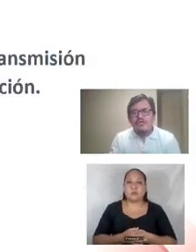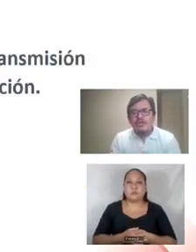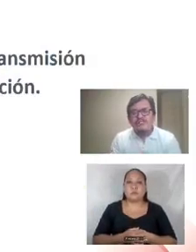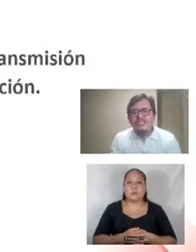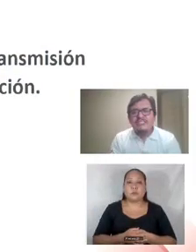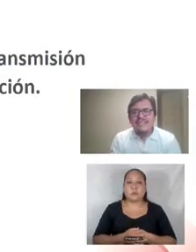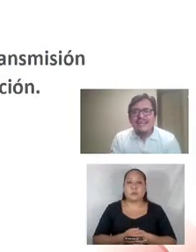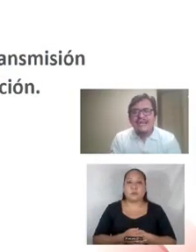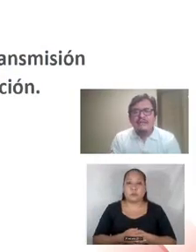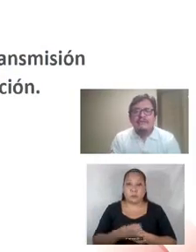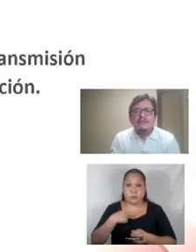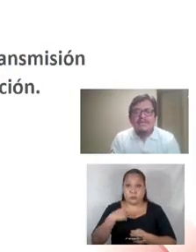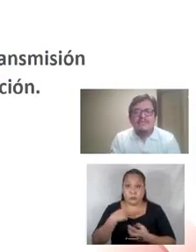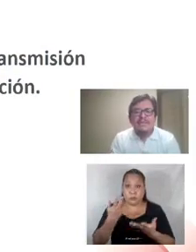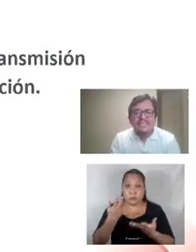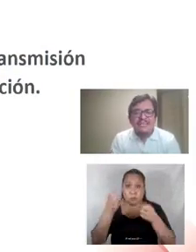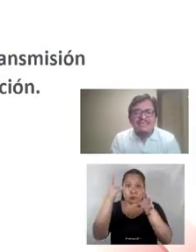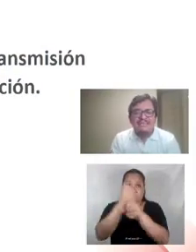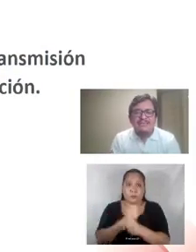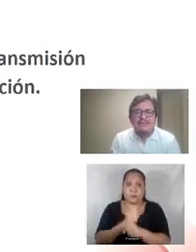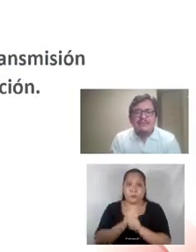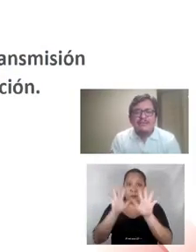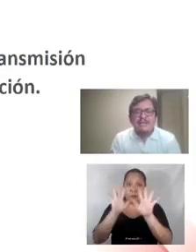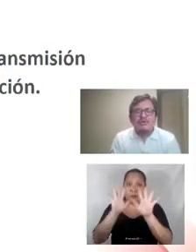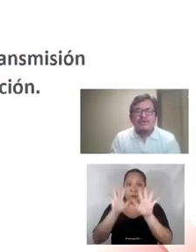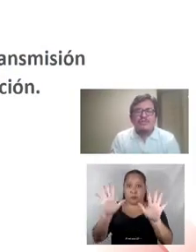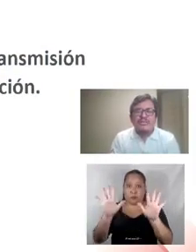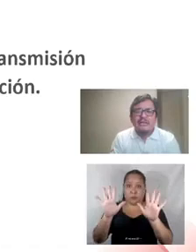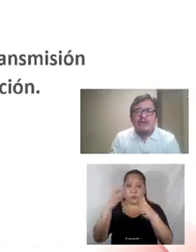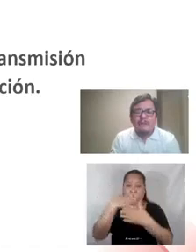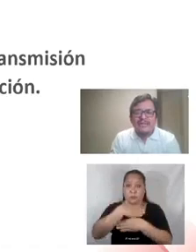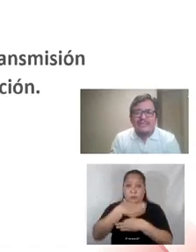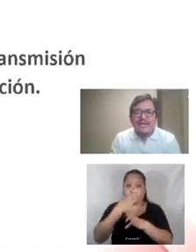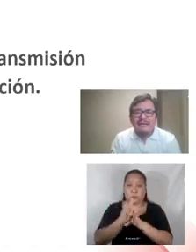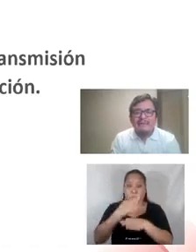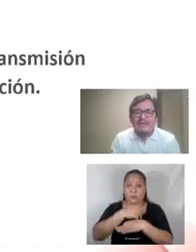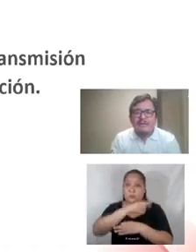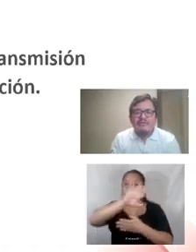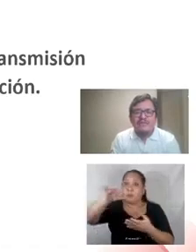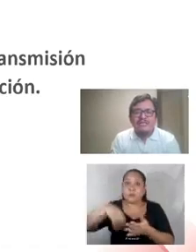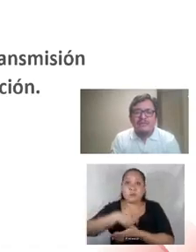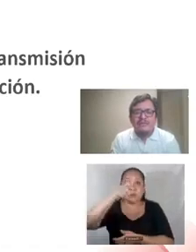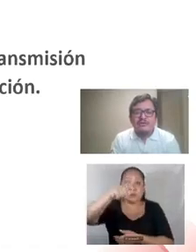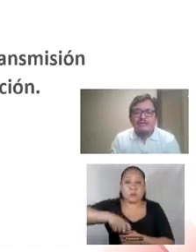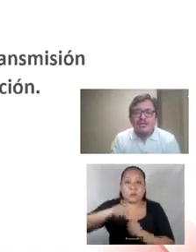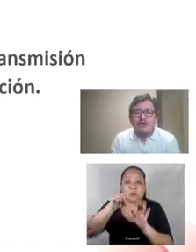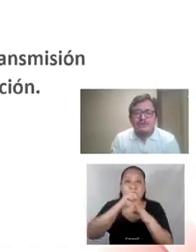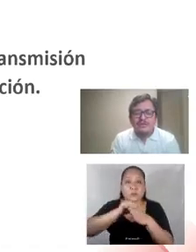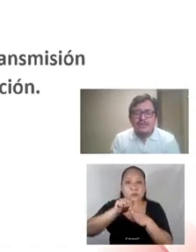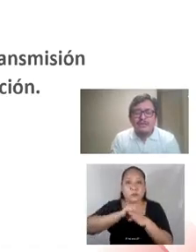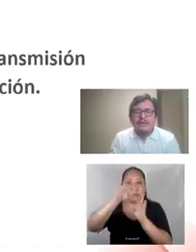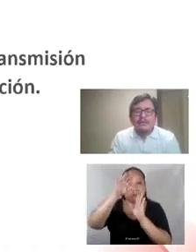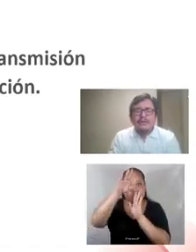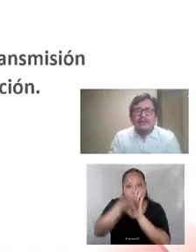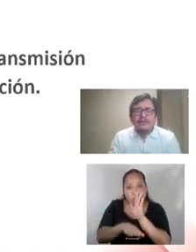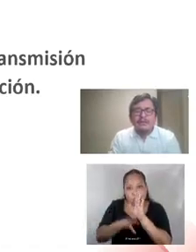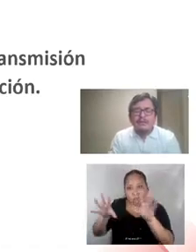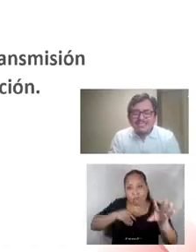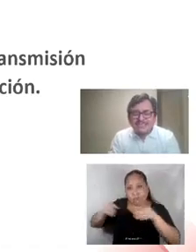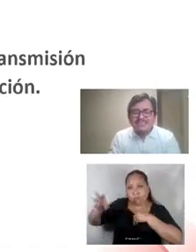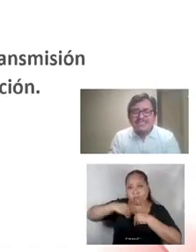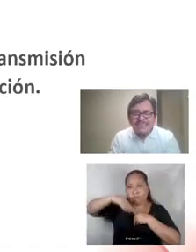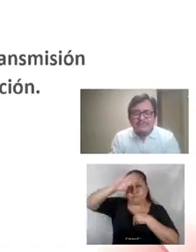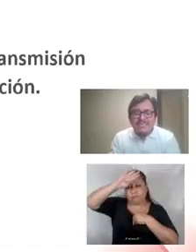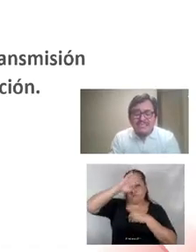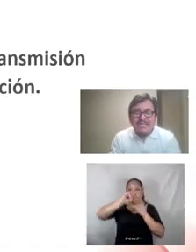Entonces, yo quiero sintetizar acá 10 medidas que todos tendríamos que practicar para reducir la transmisión del COVID.